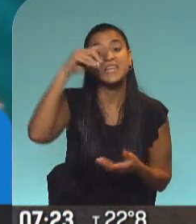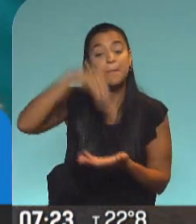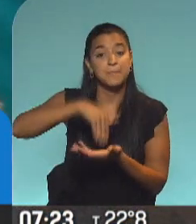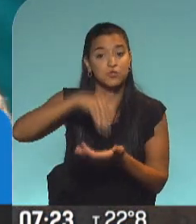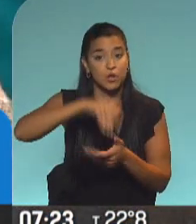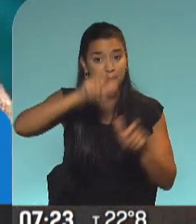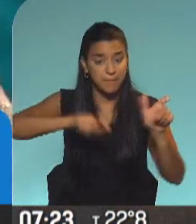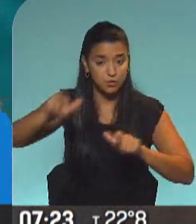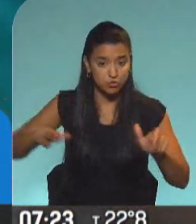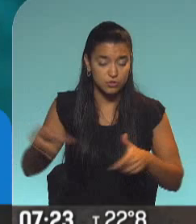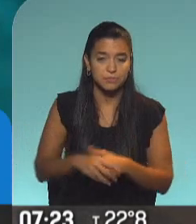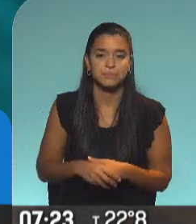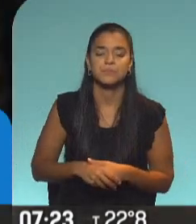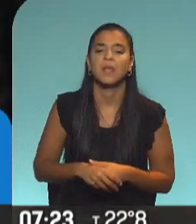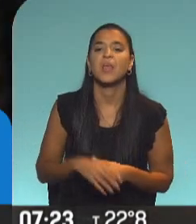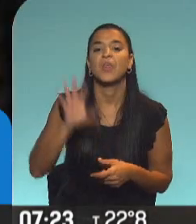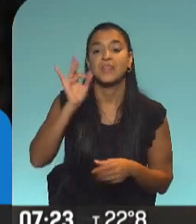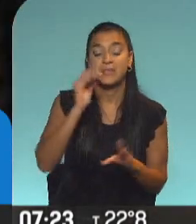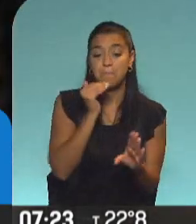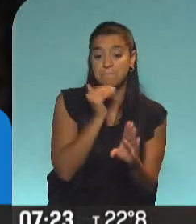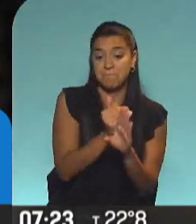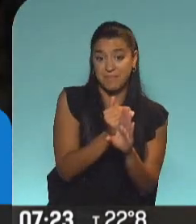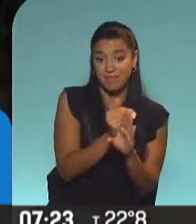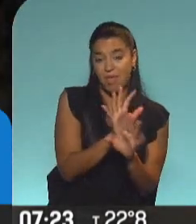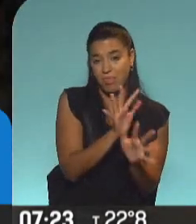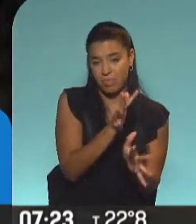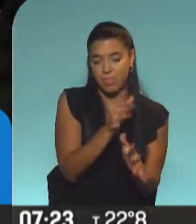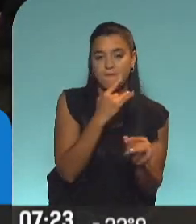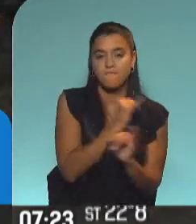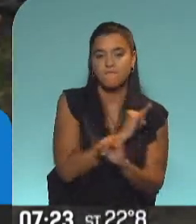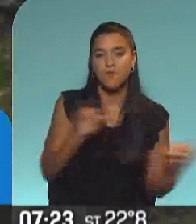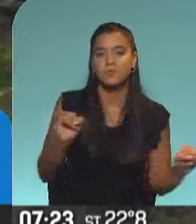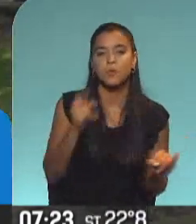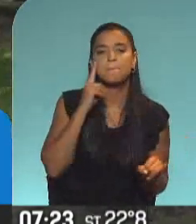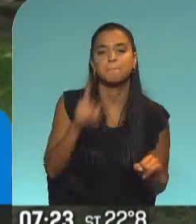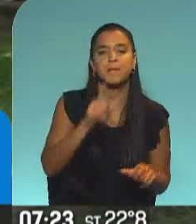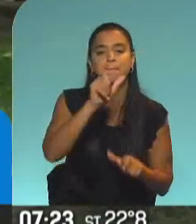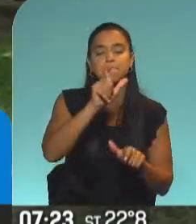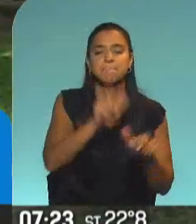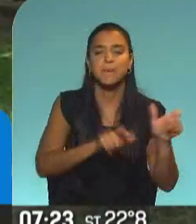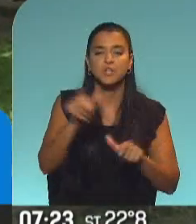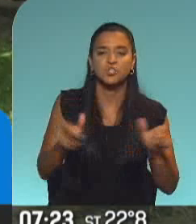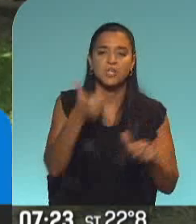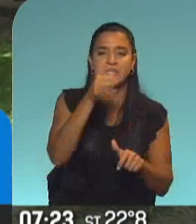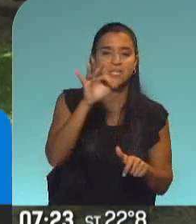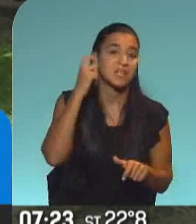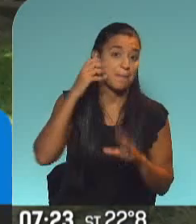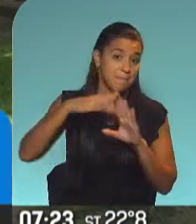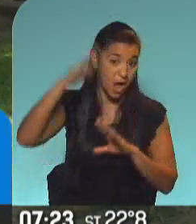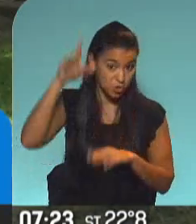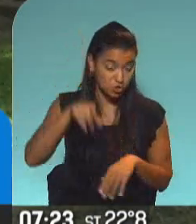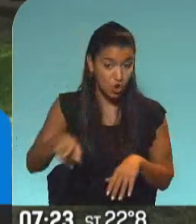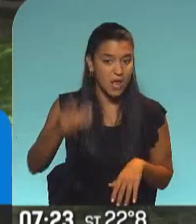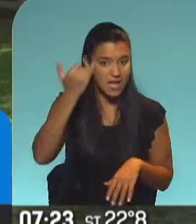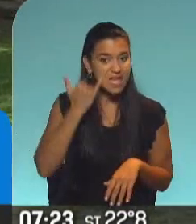de personas. Para mediados de diciembre había una información parcial de alrededor de 1.000 personas mayores de 60 años. Daba